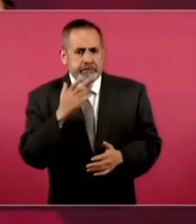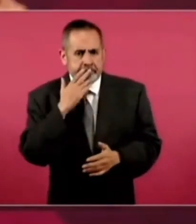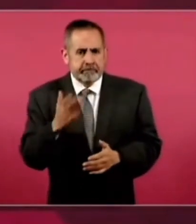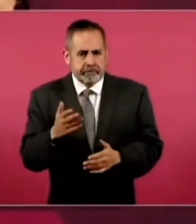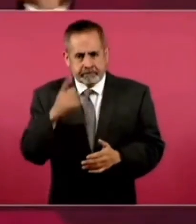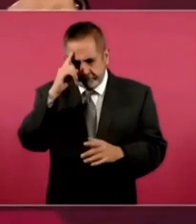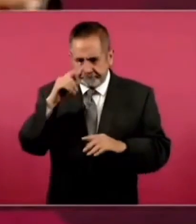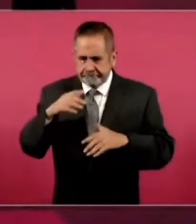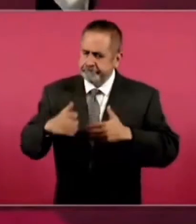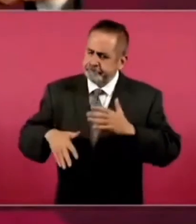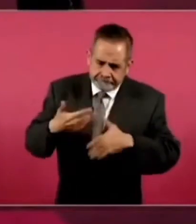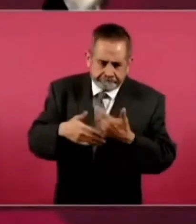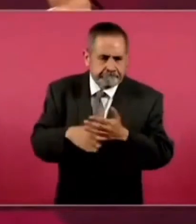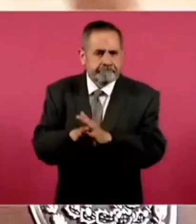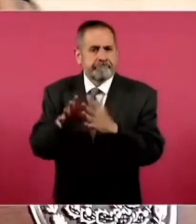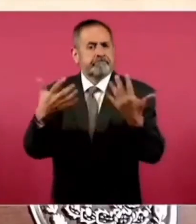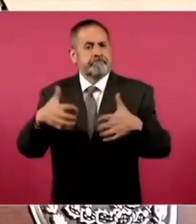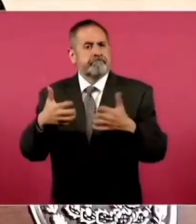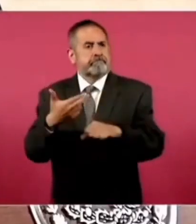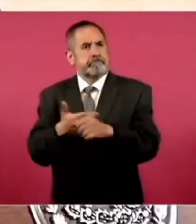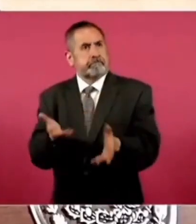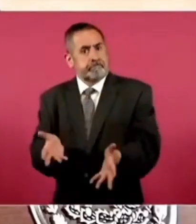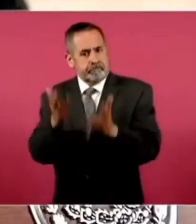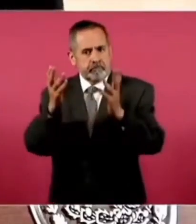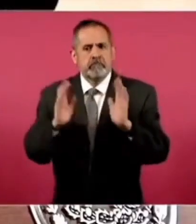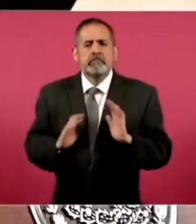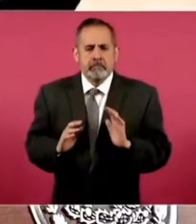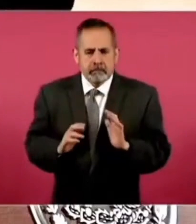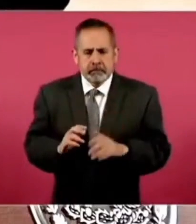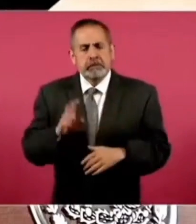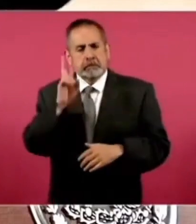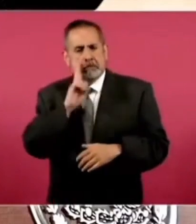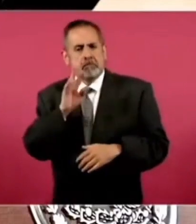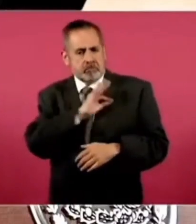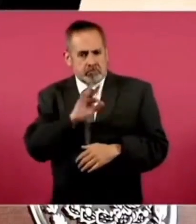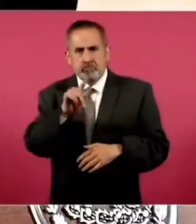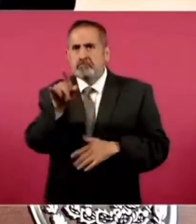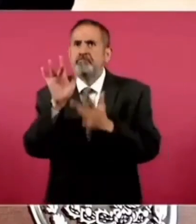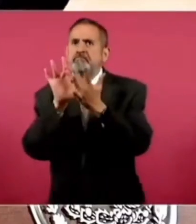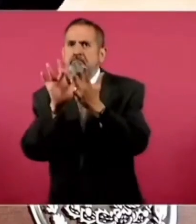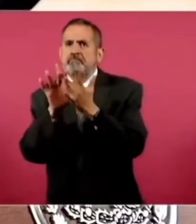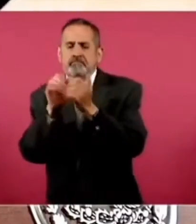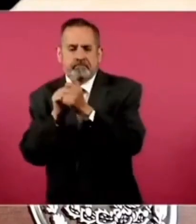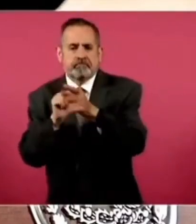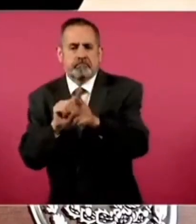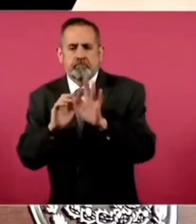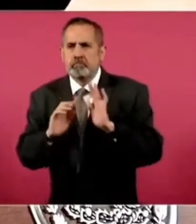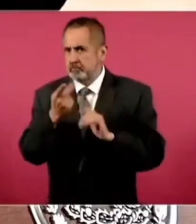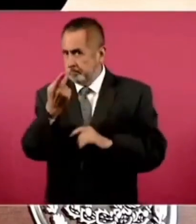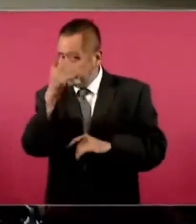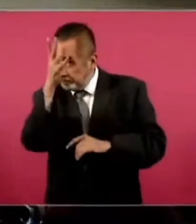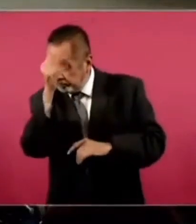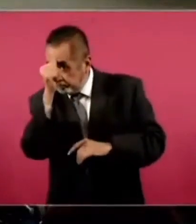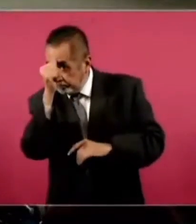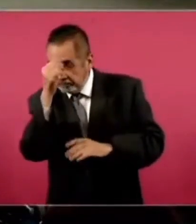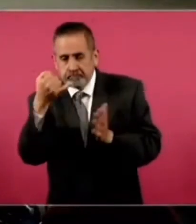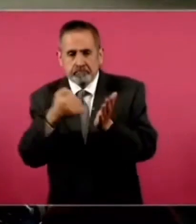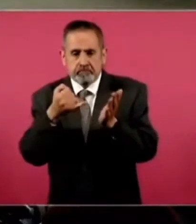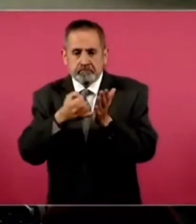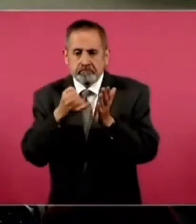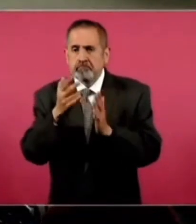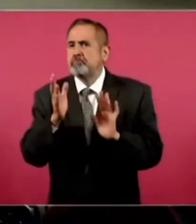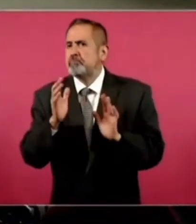para echar a andar de nuevo la empresa, sí podríamos con ellos hacer un acuerdo